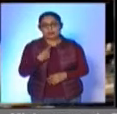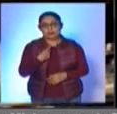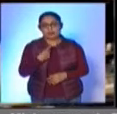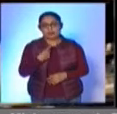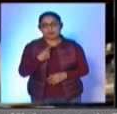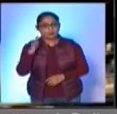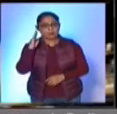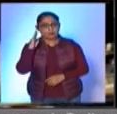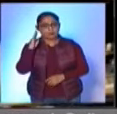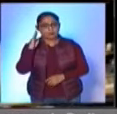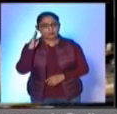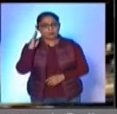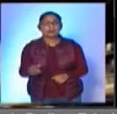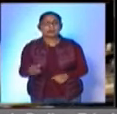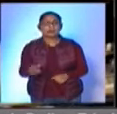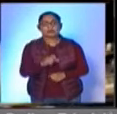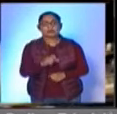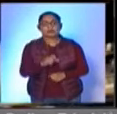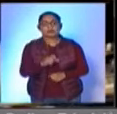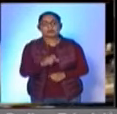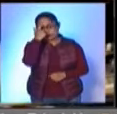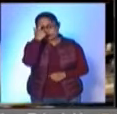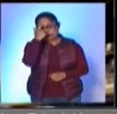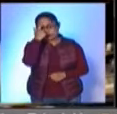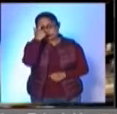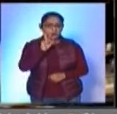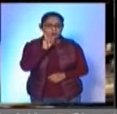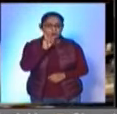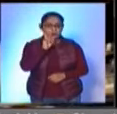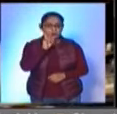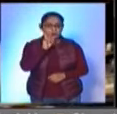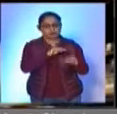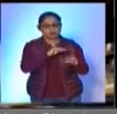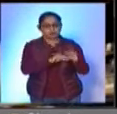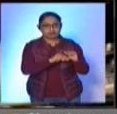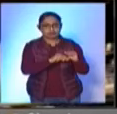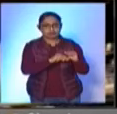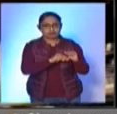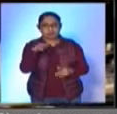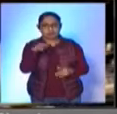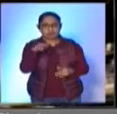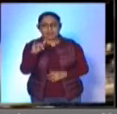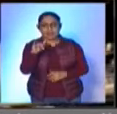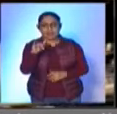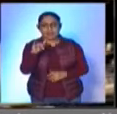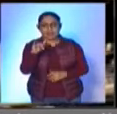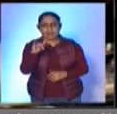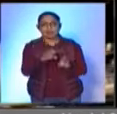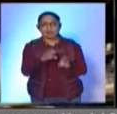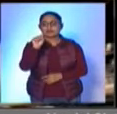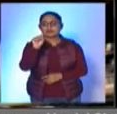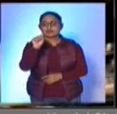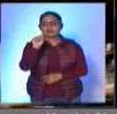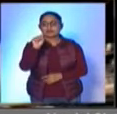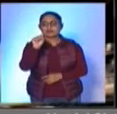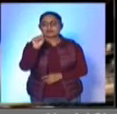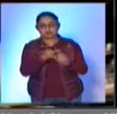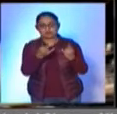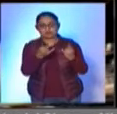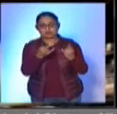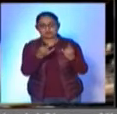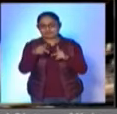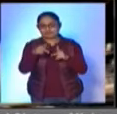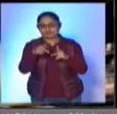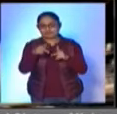Michoacán. Por otra parte, la productora Mariana Chagoya presenta en esta capital el estreno de la serie denominada Plagio. Aquí